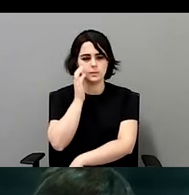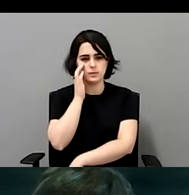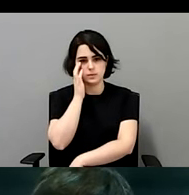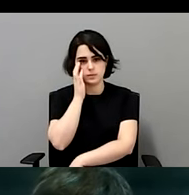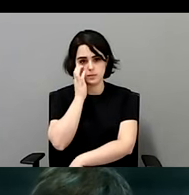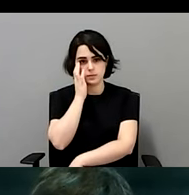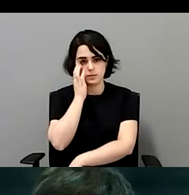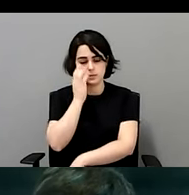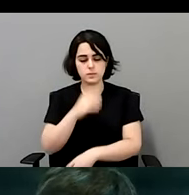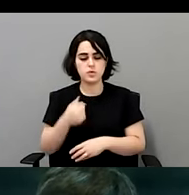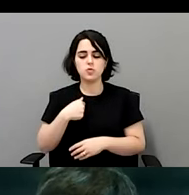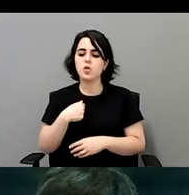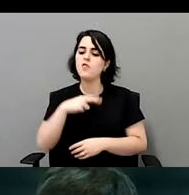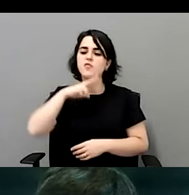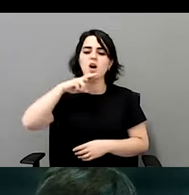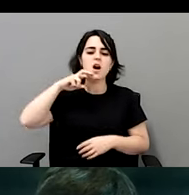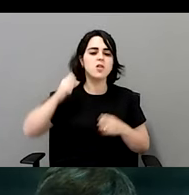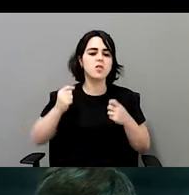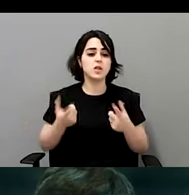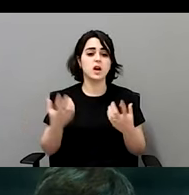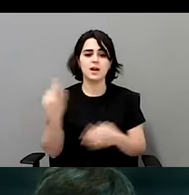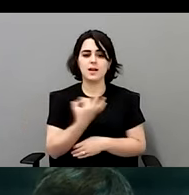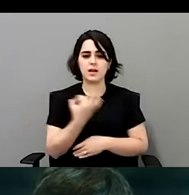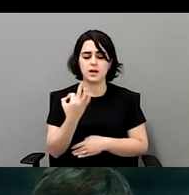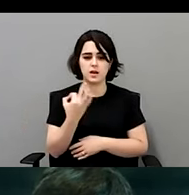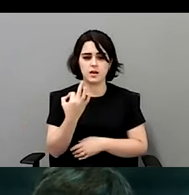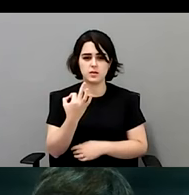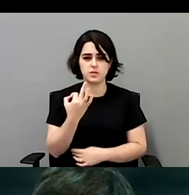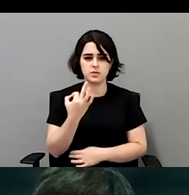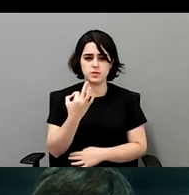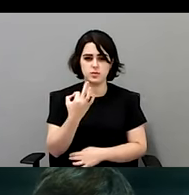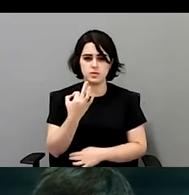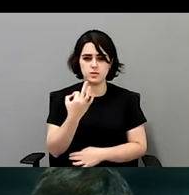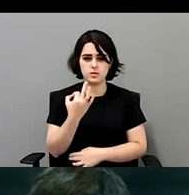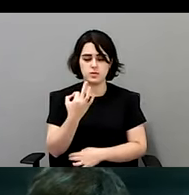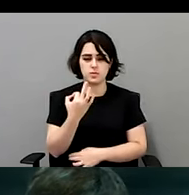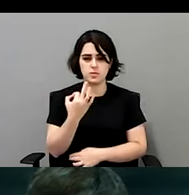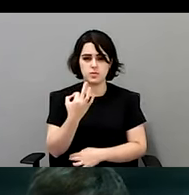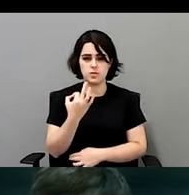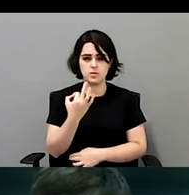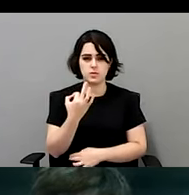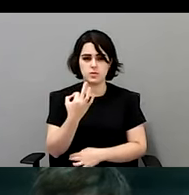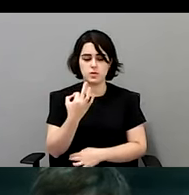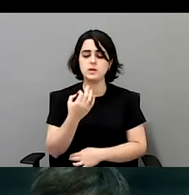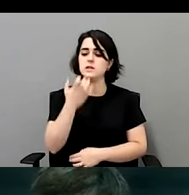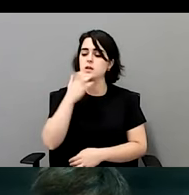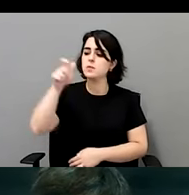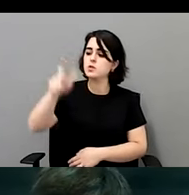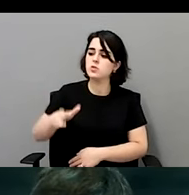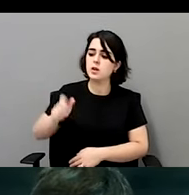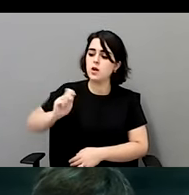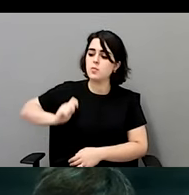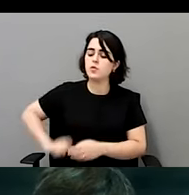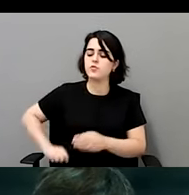¿Qué es lo que yo valoro? Sobre todo cuando yo seleccionaba a esa profesional. Primero, empatía.